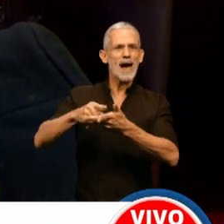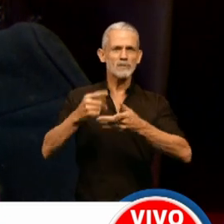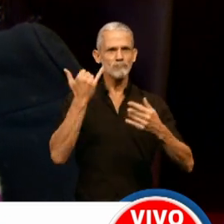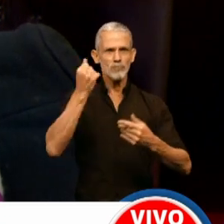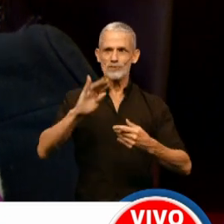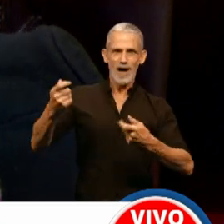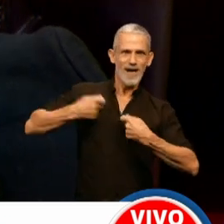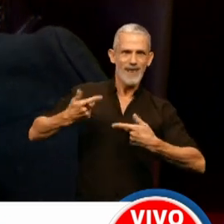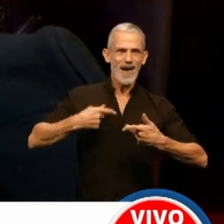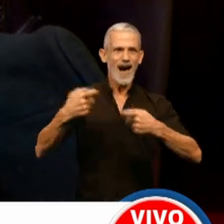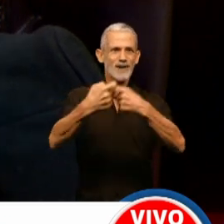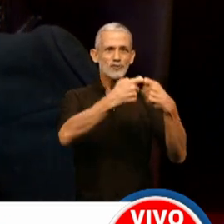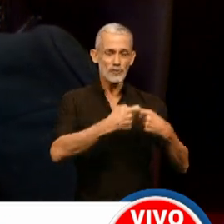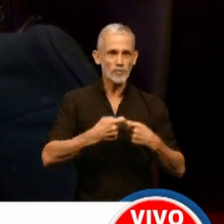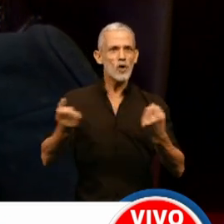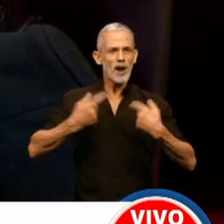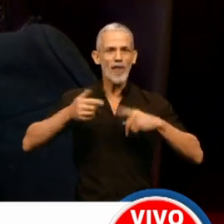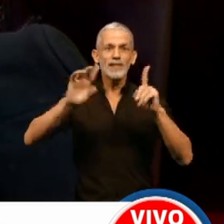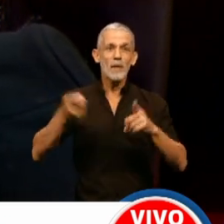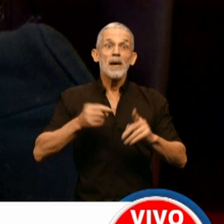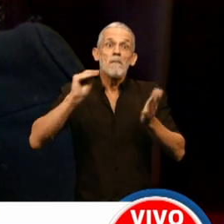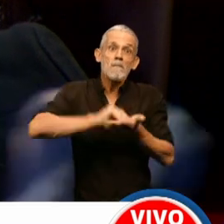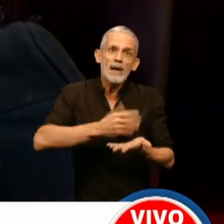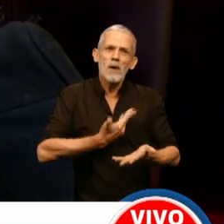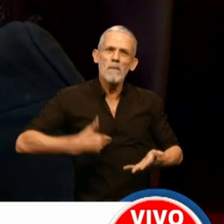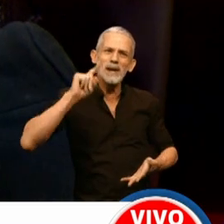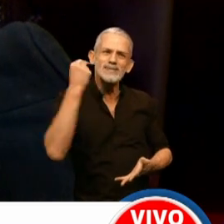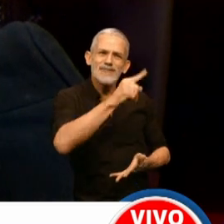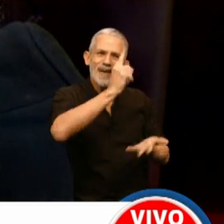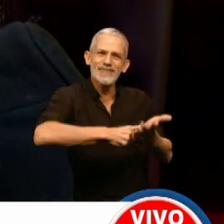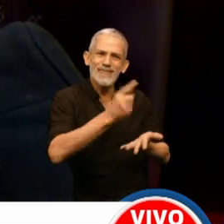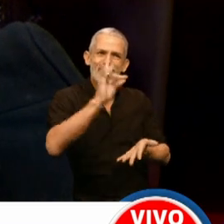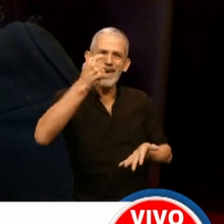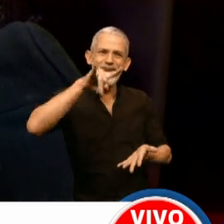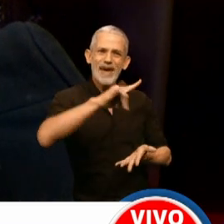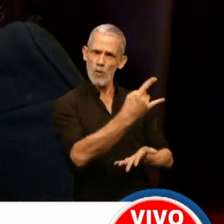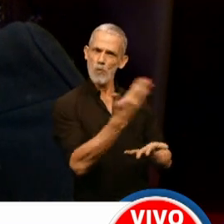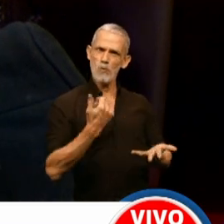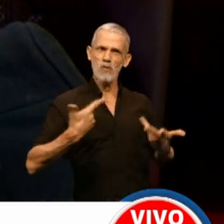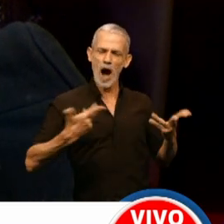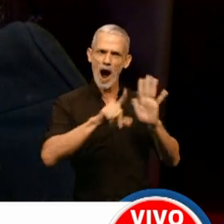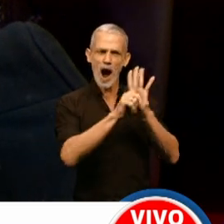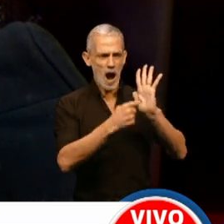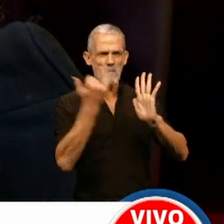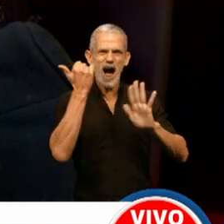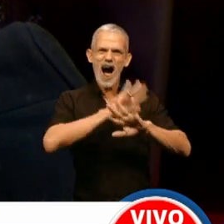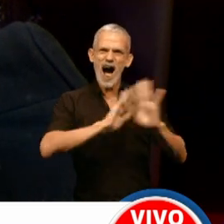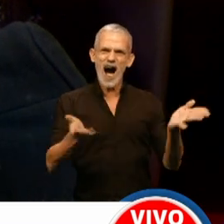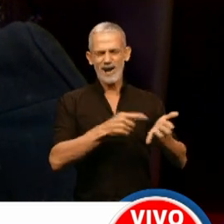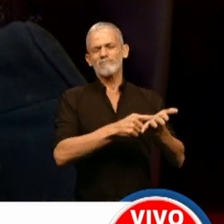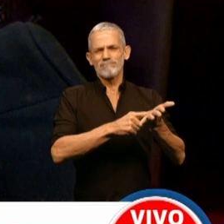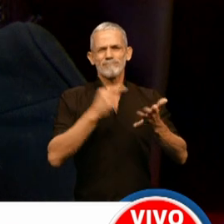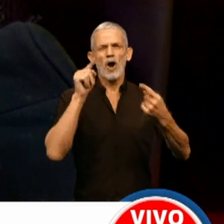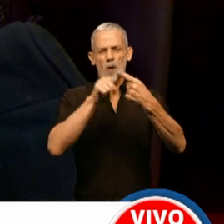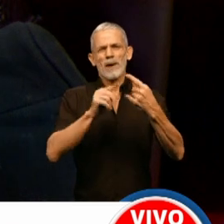fortalecimiento de las organizaciones sino que además contábamos con un instrumento legal clave que marcaba el horizonte de